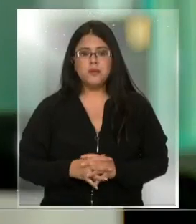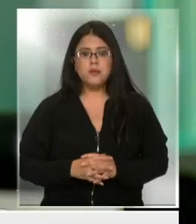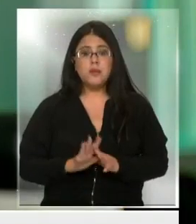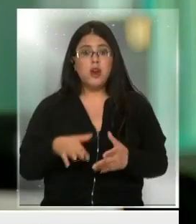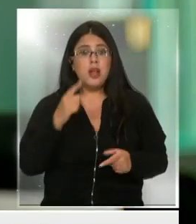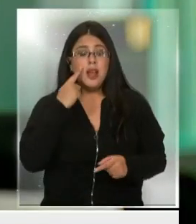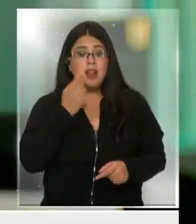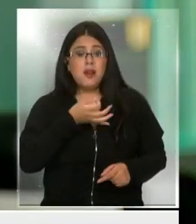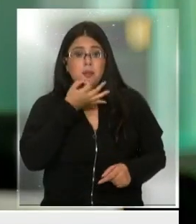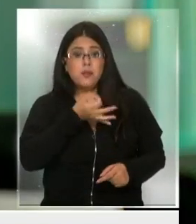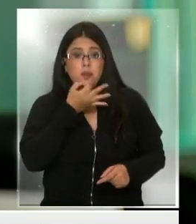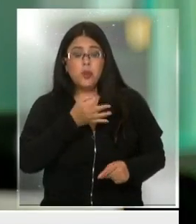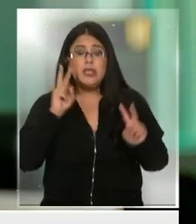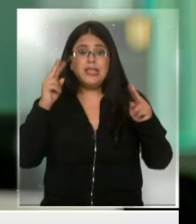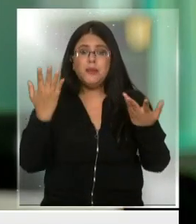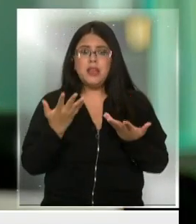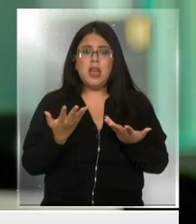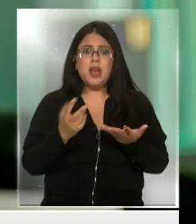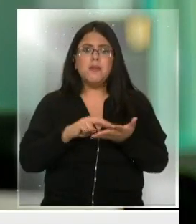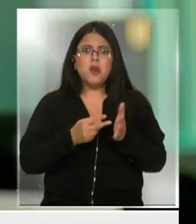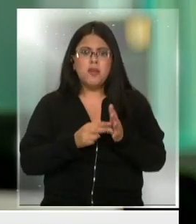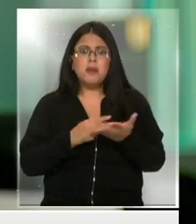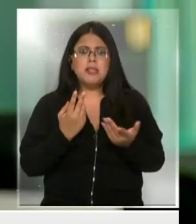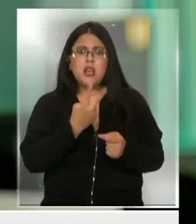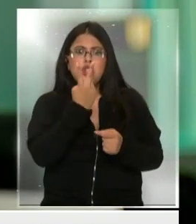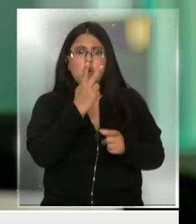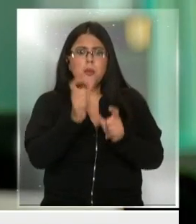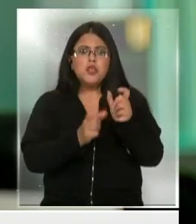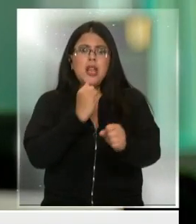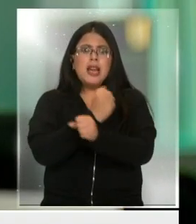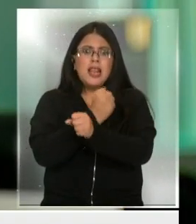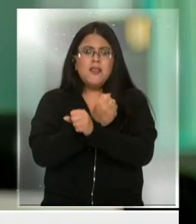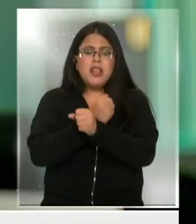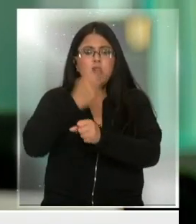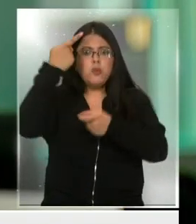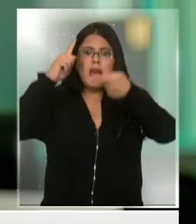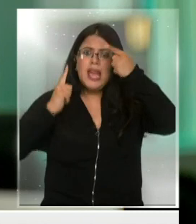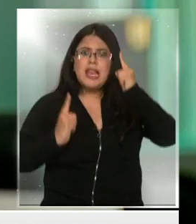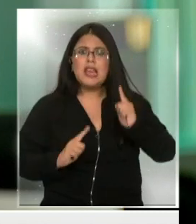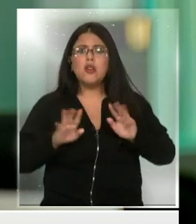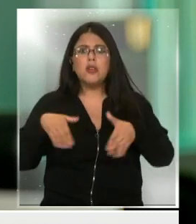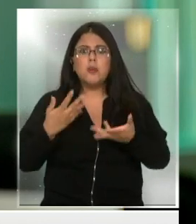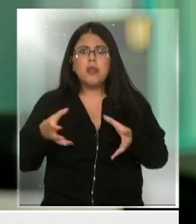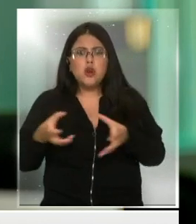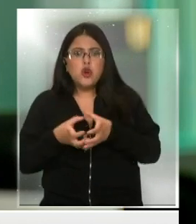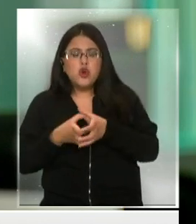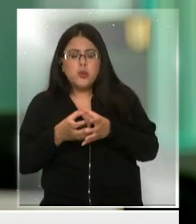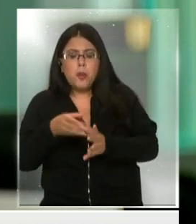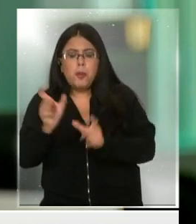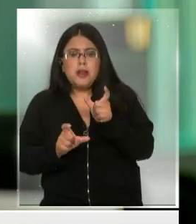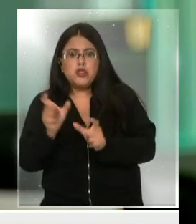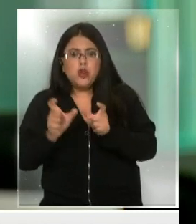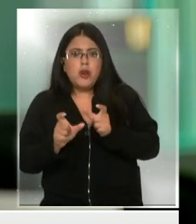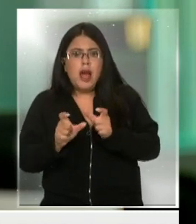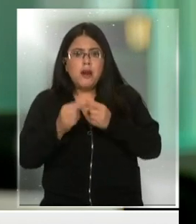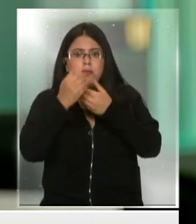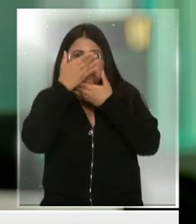Bueno, mire, le contamos ahora del dramático testimonio que entregaron dos carabineros que resultaron heridos luego que fueron atacados por grupos de